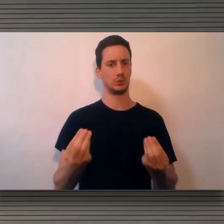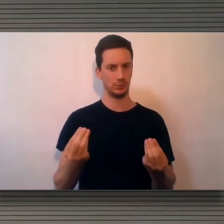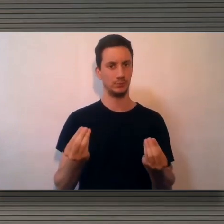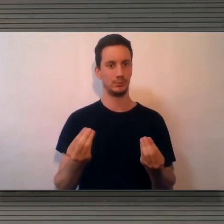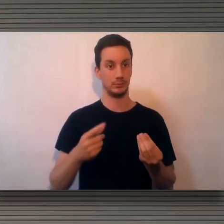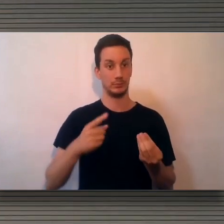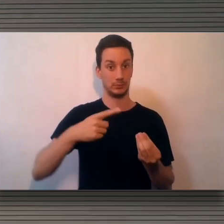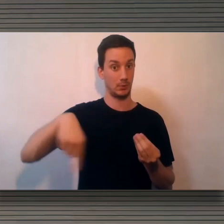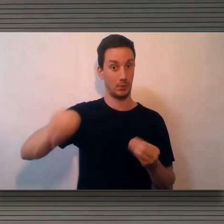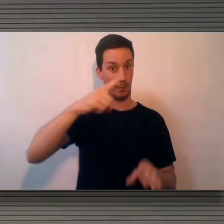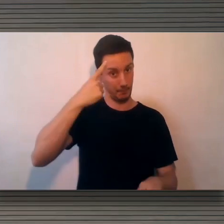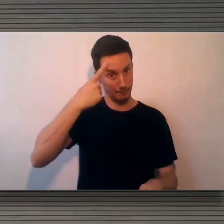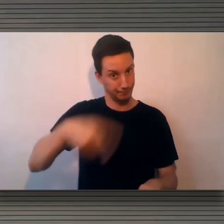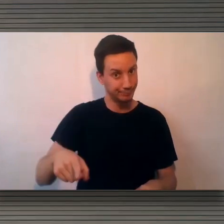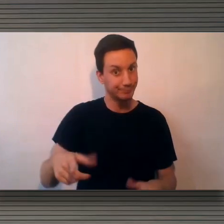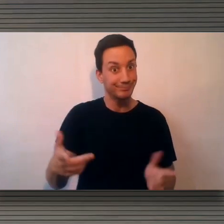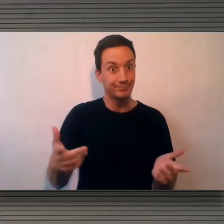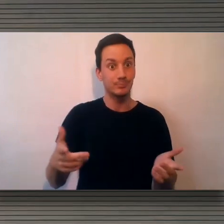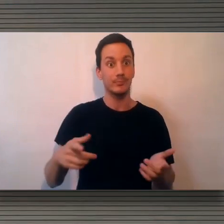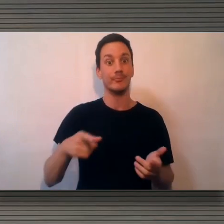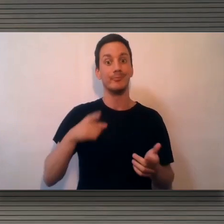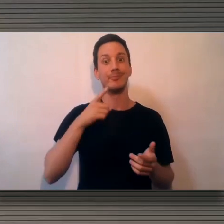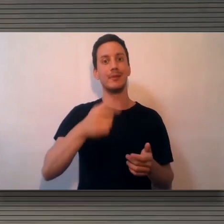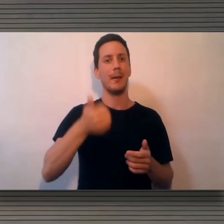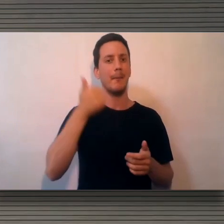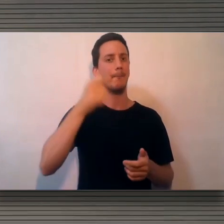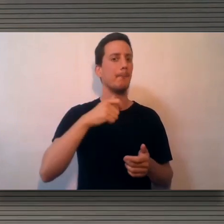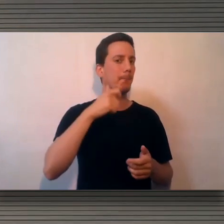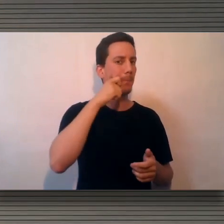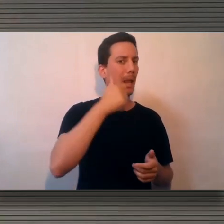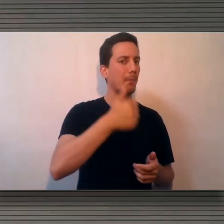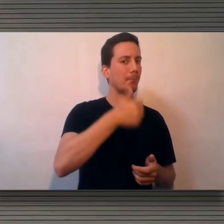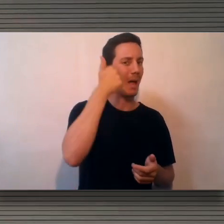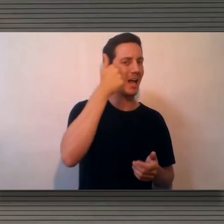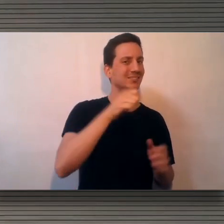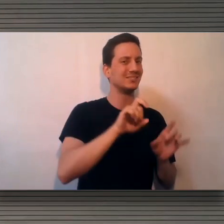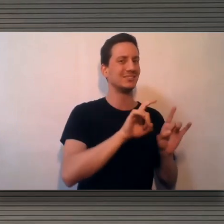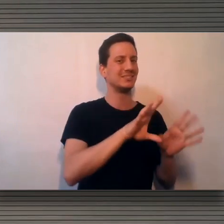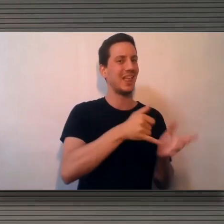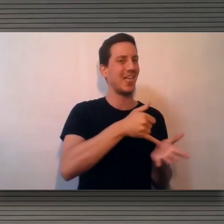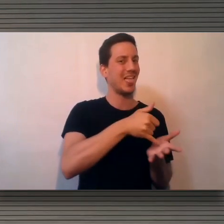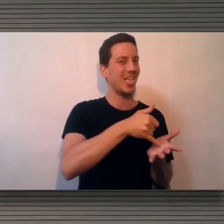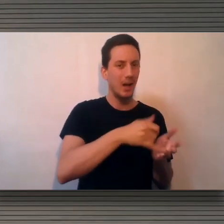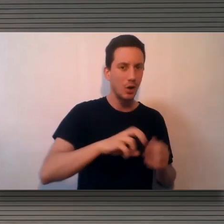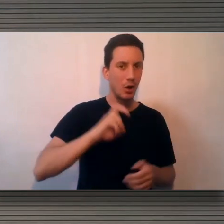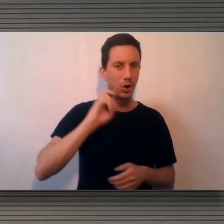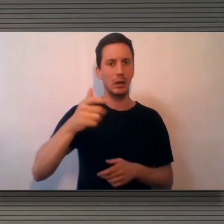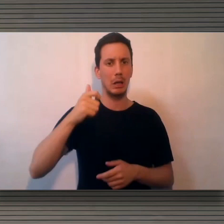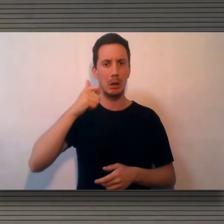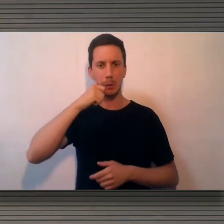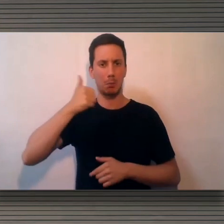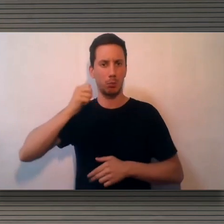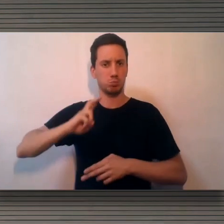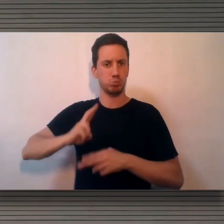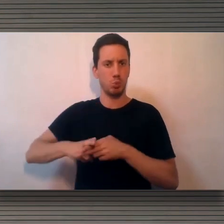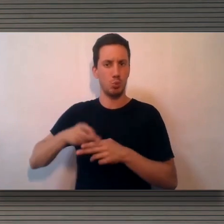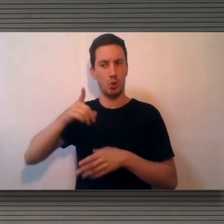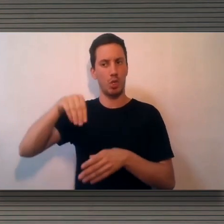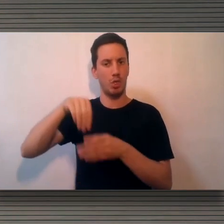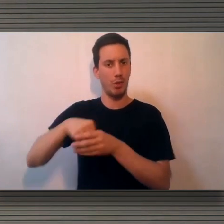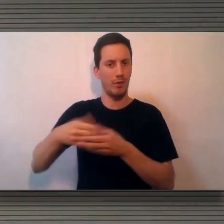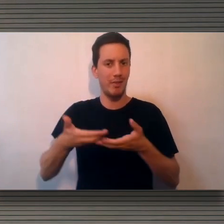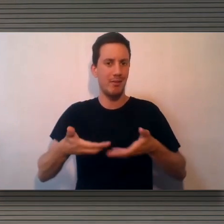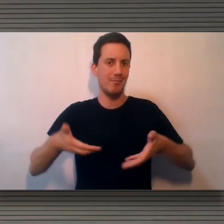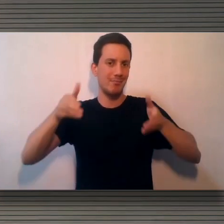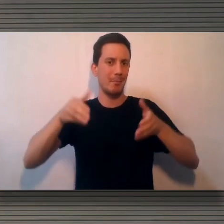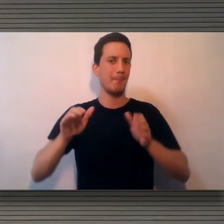que, bueno, que lo más importante, hay pieles más delicadas que tienen más y pieles que no tienen tanta dermatitis, pero es